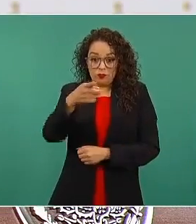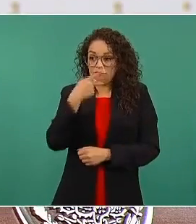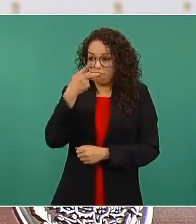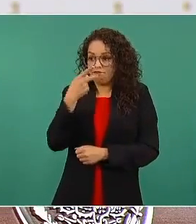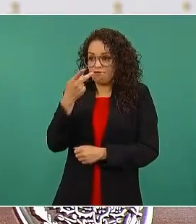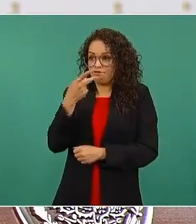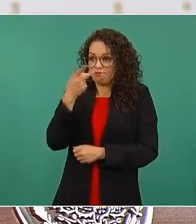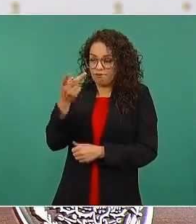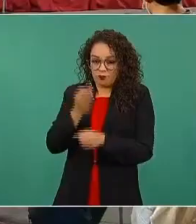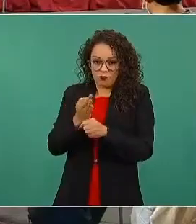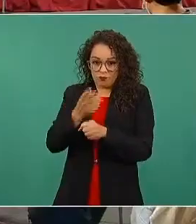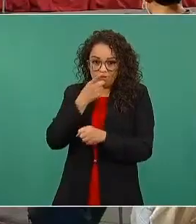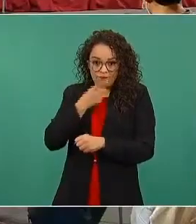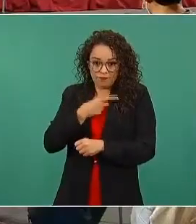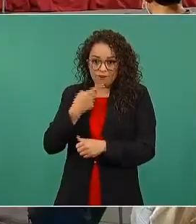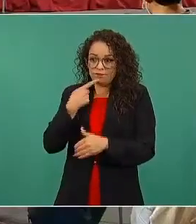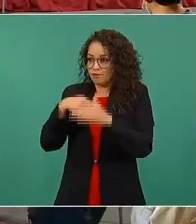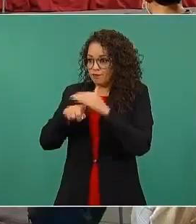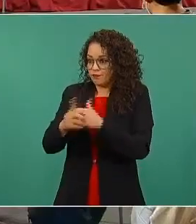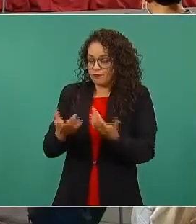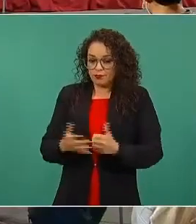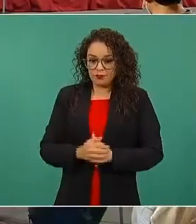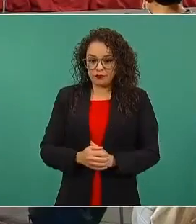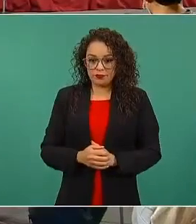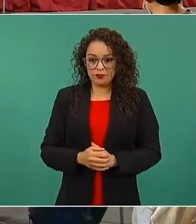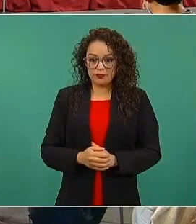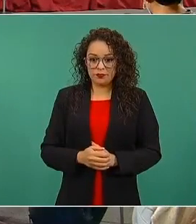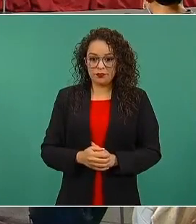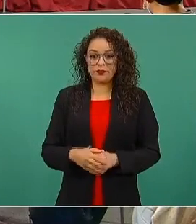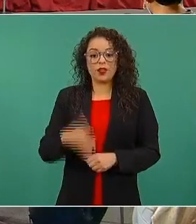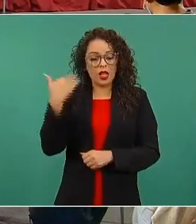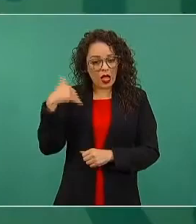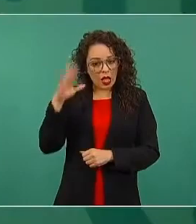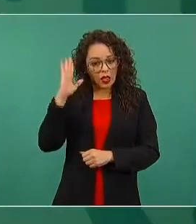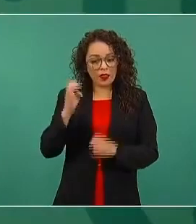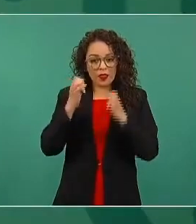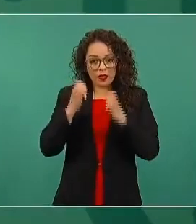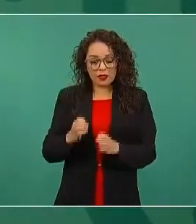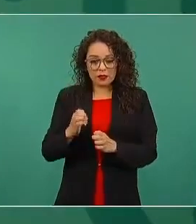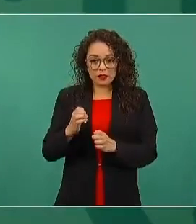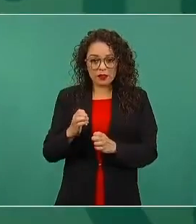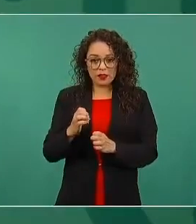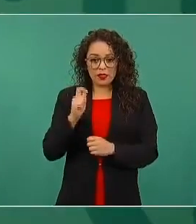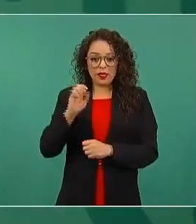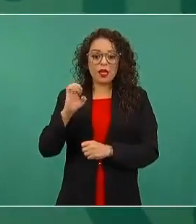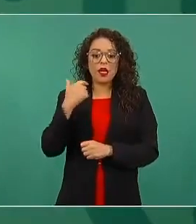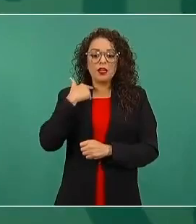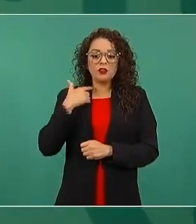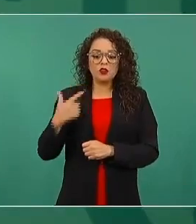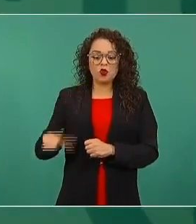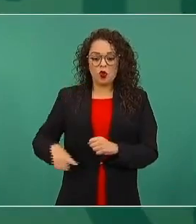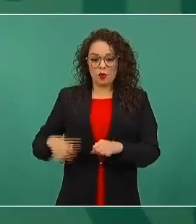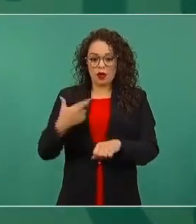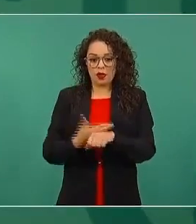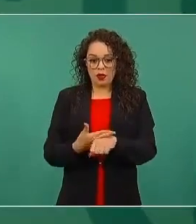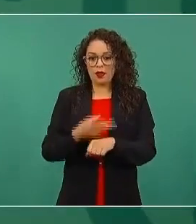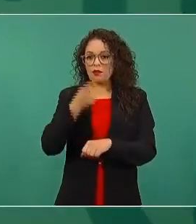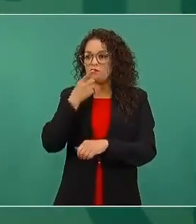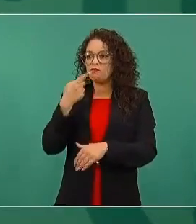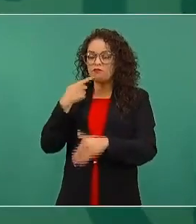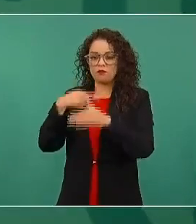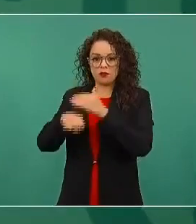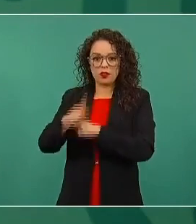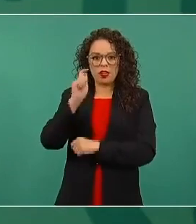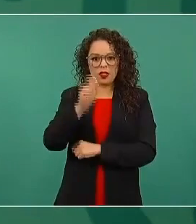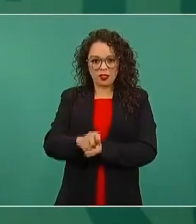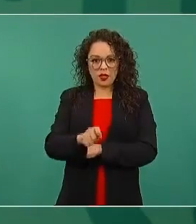denunciando, de que el que estaba de gobernador fue acusado de